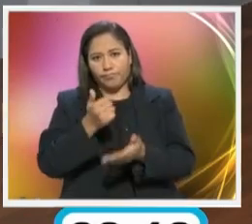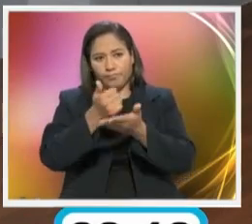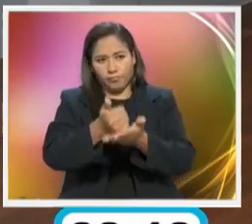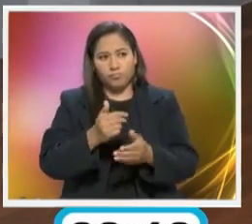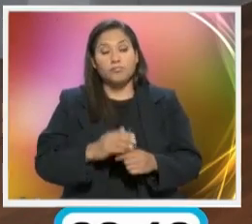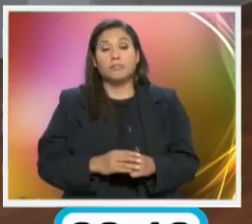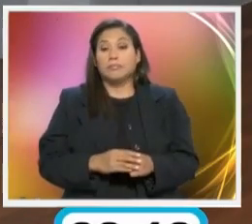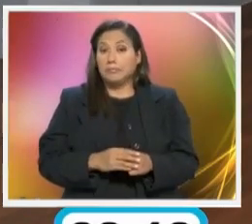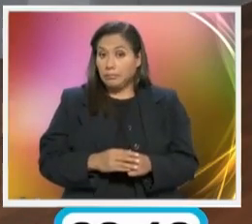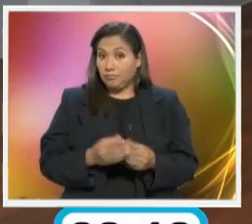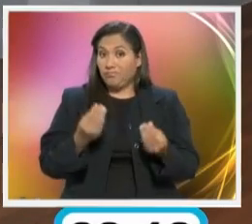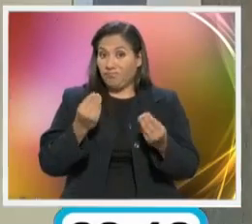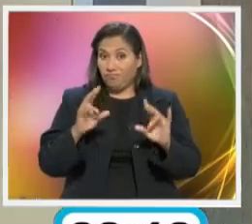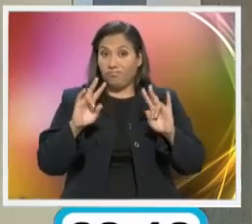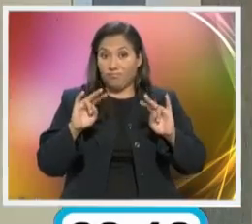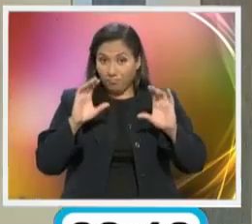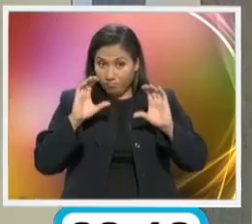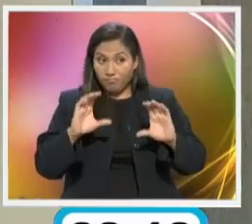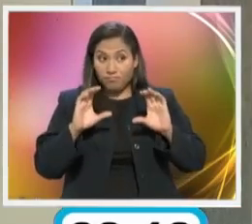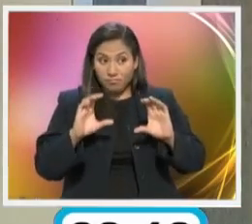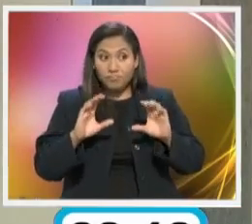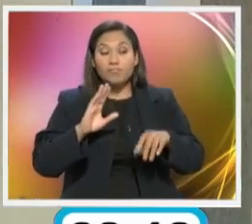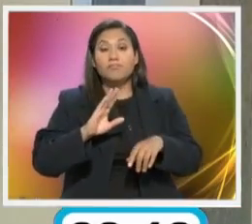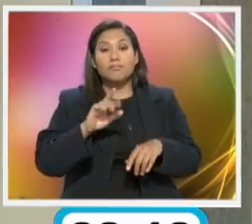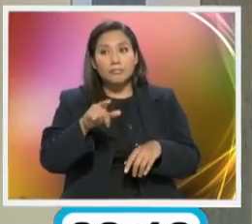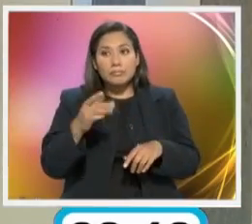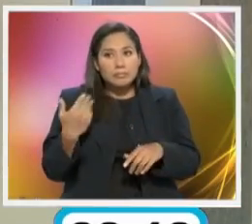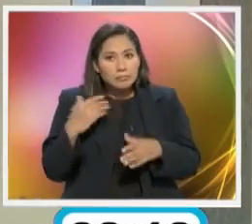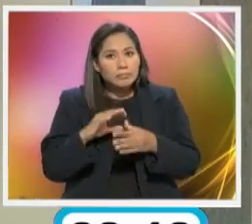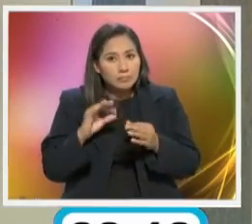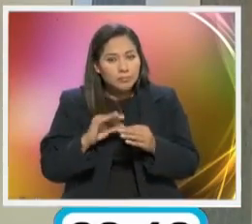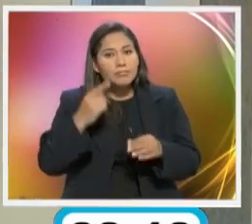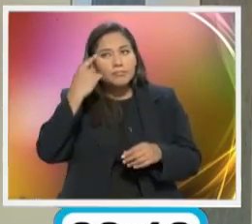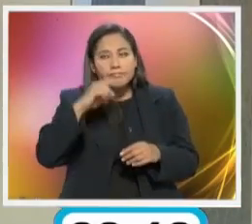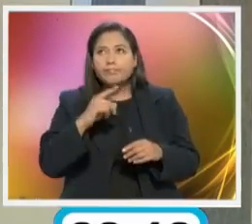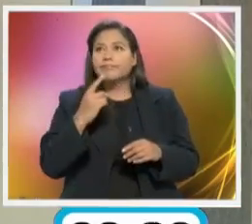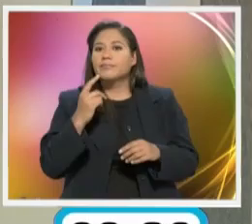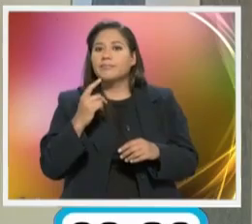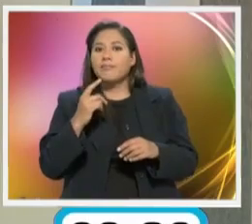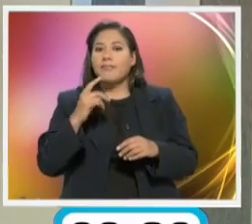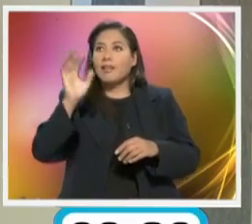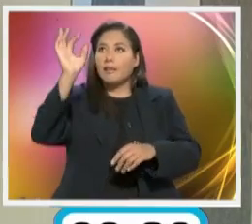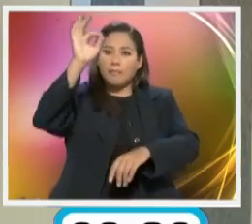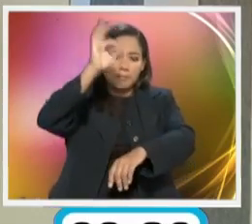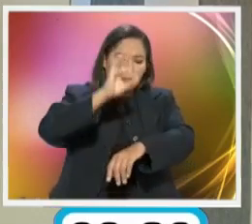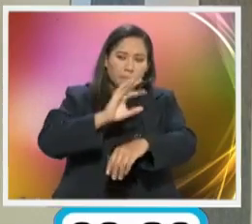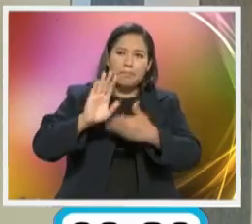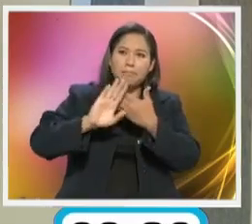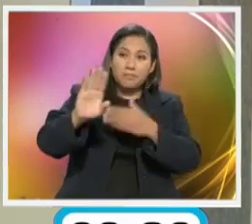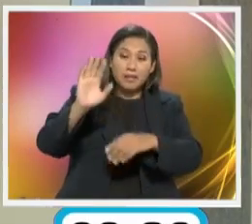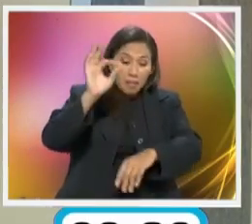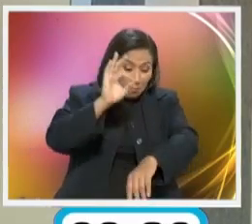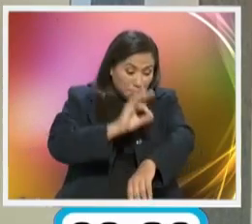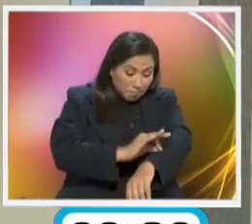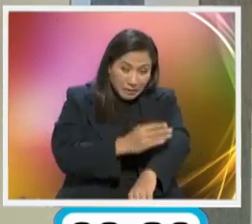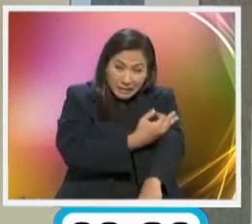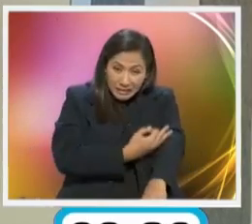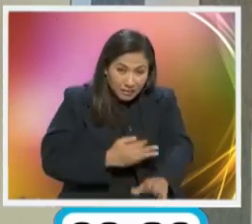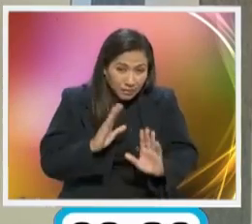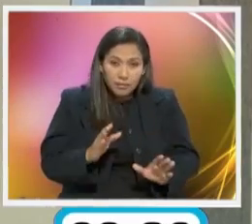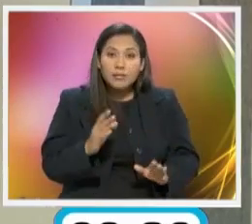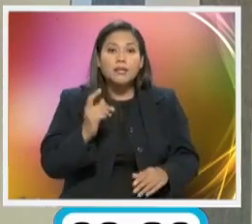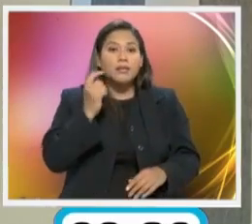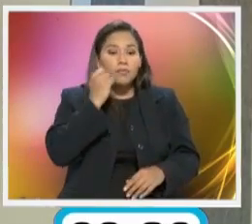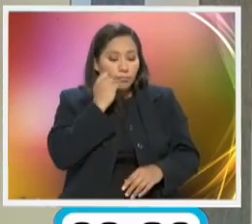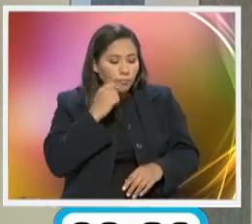hay que tener mucha precaución, sobre todo con lo que nos acaba de decir, para prevenir el piquete, pero una vez que se tenga el piquete, mientras se prevenga, no